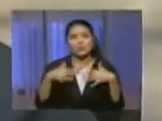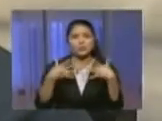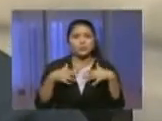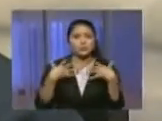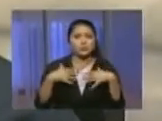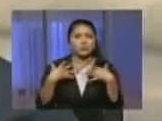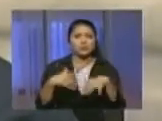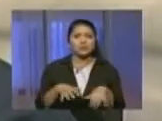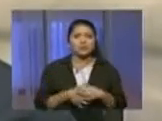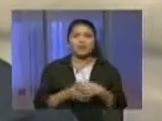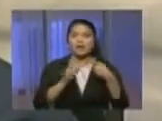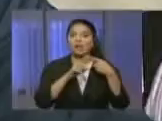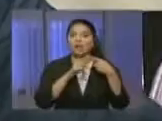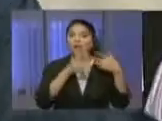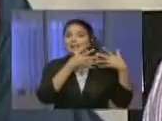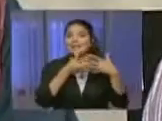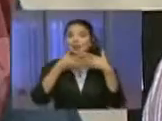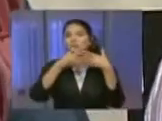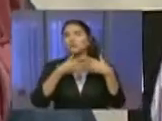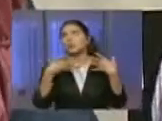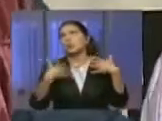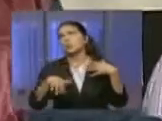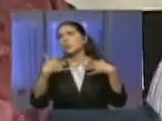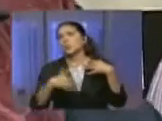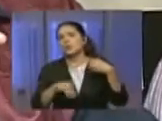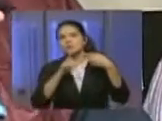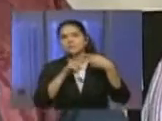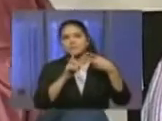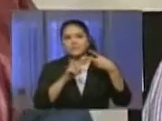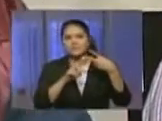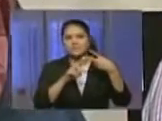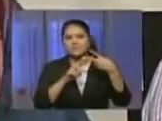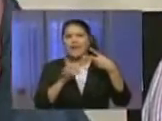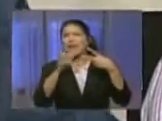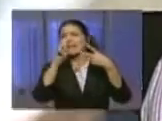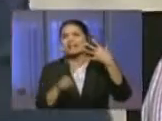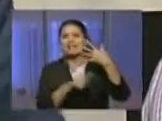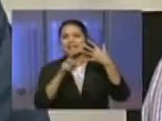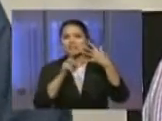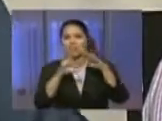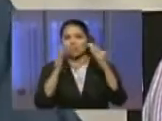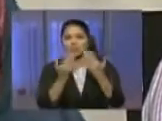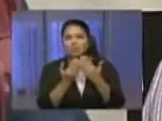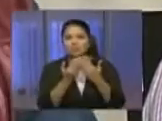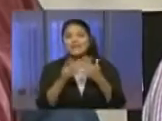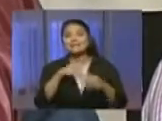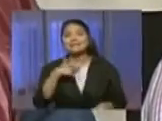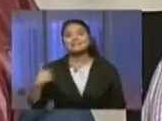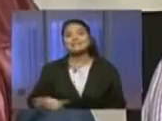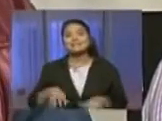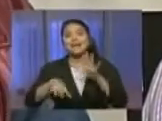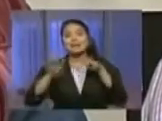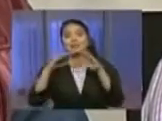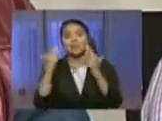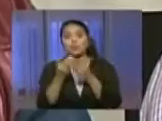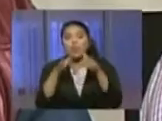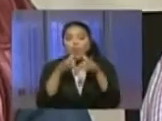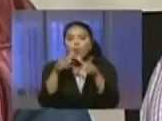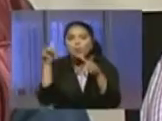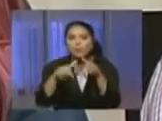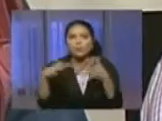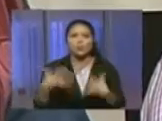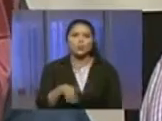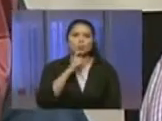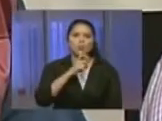nos tocó est Estados Unidos que es uno del mundo Serbia Serbia que es quinto del mundo china es 14 del mundo o sea Nos tocó un grupo difícil pero bueno estamos